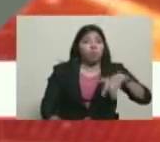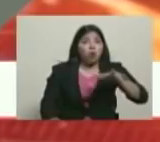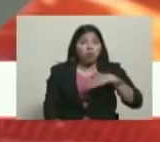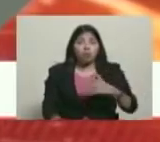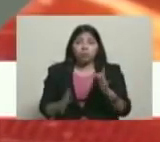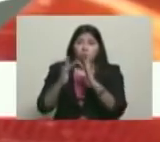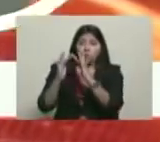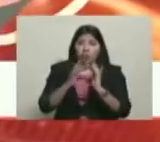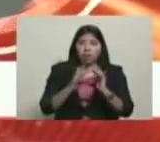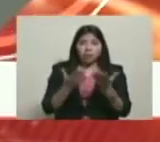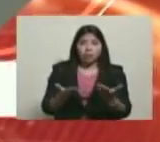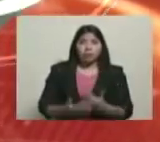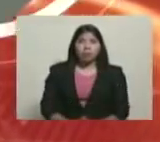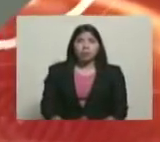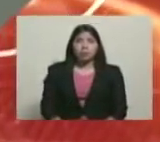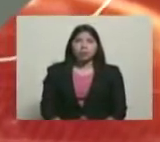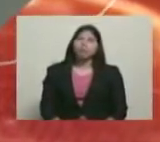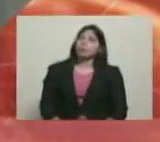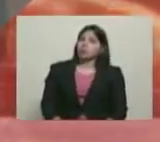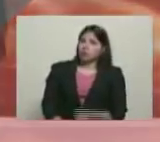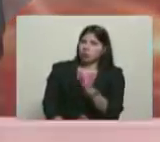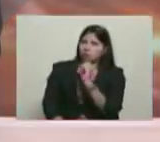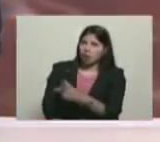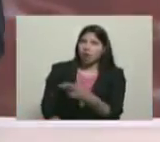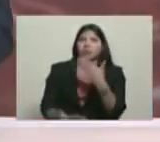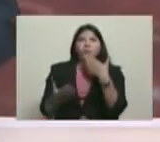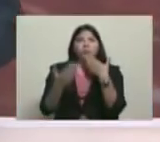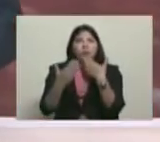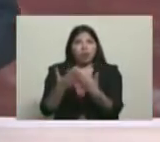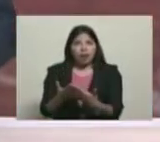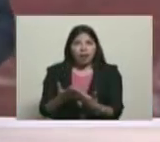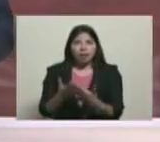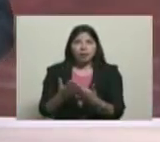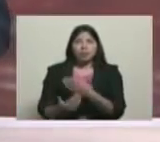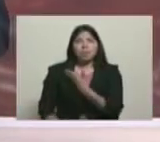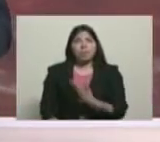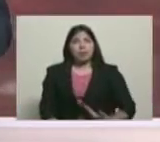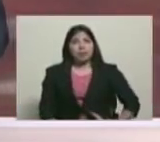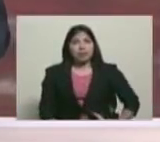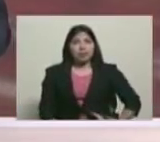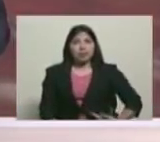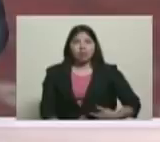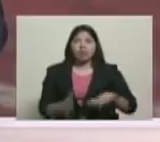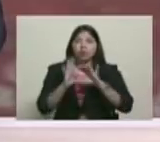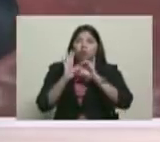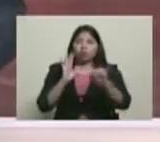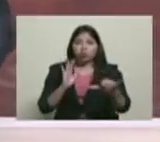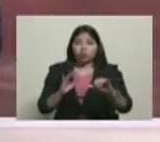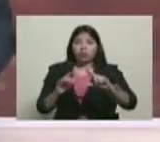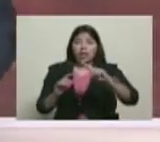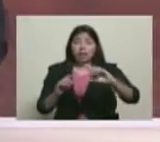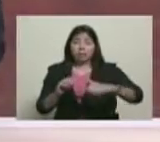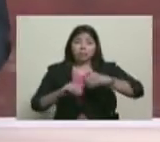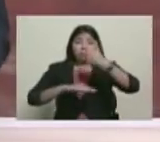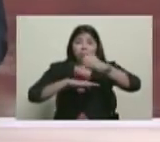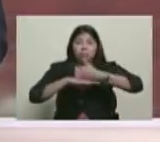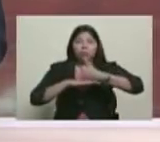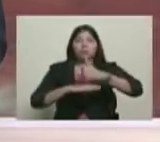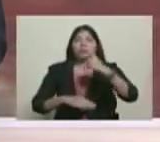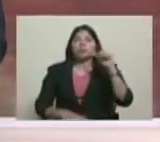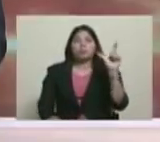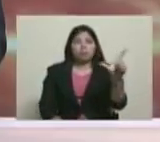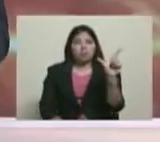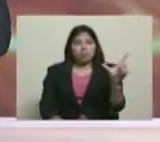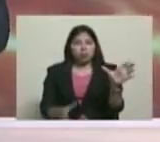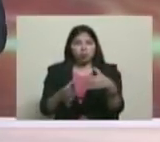Adelante. Bien, agradecemos al presidente de la Asamblea Nacional Constituyente y primer vicepresidente del Partido Socialista Unido de